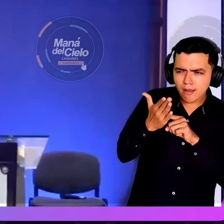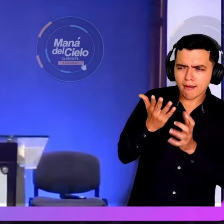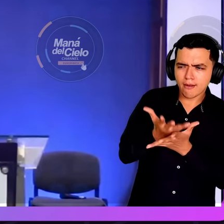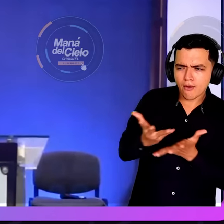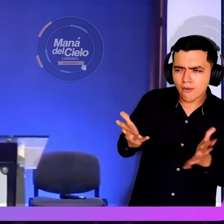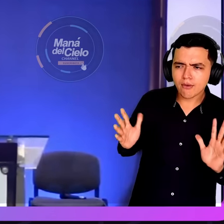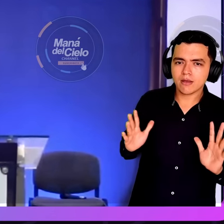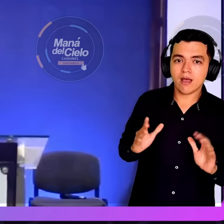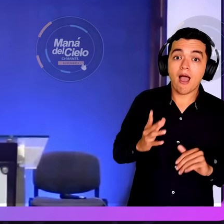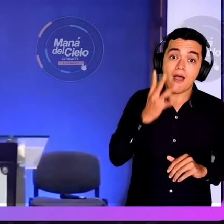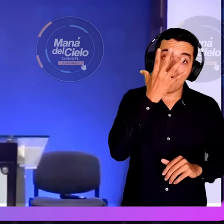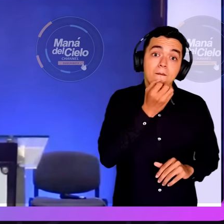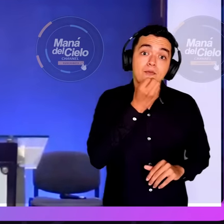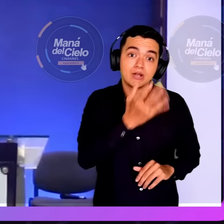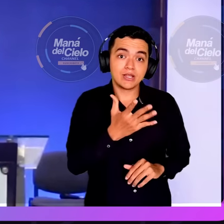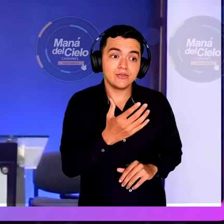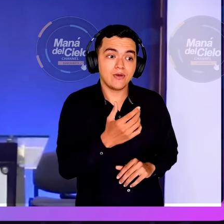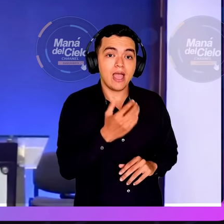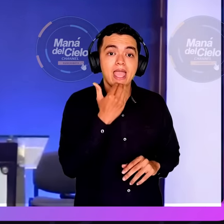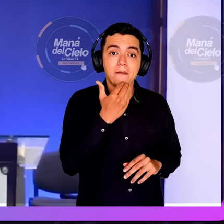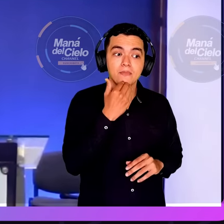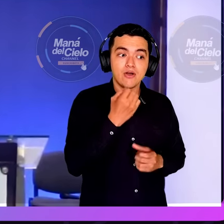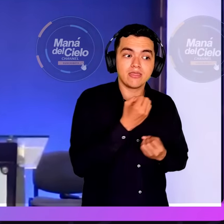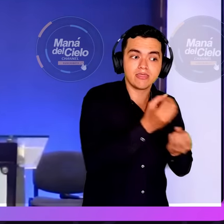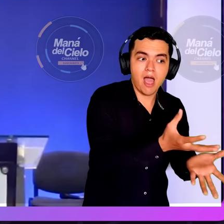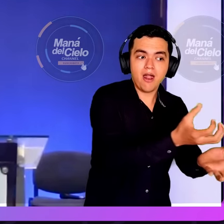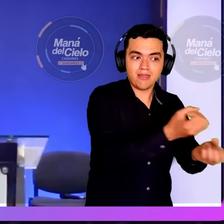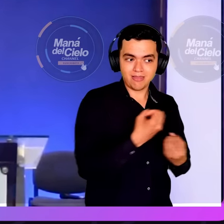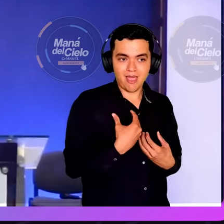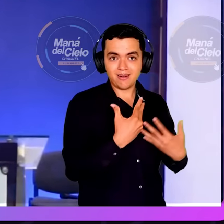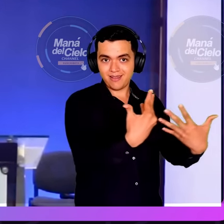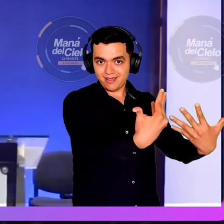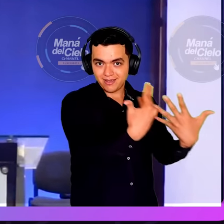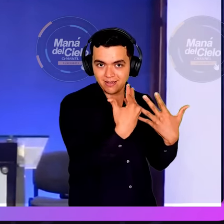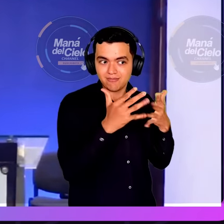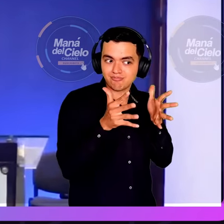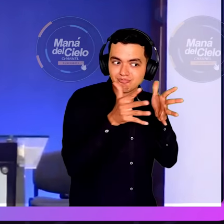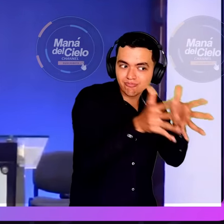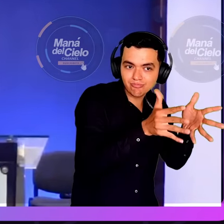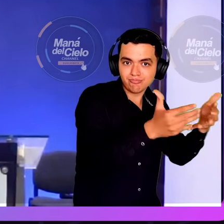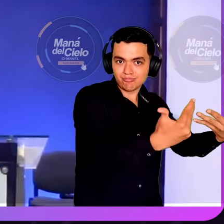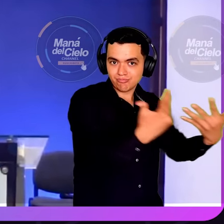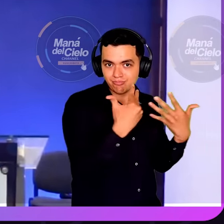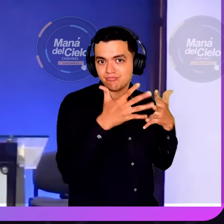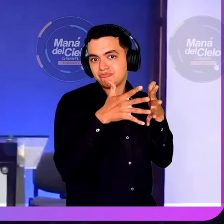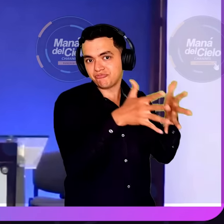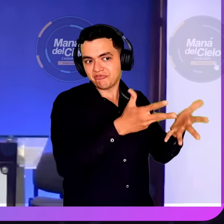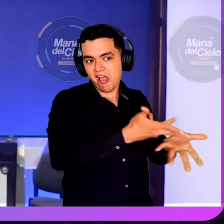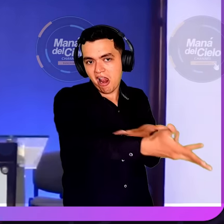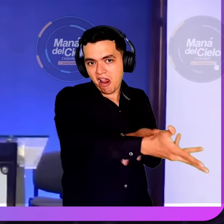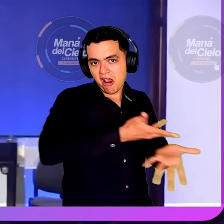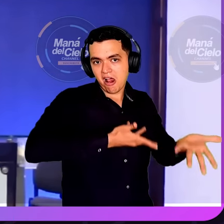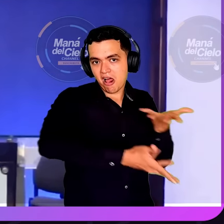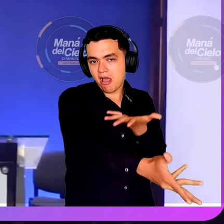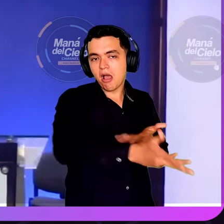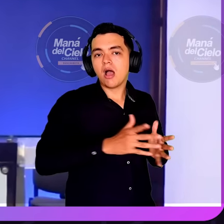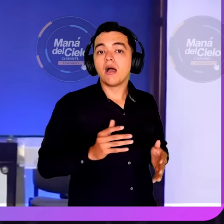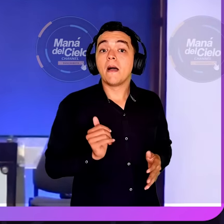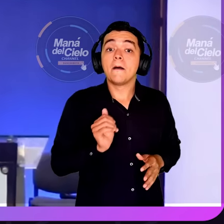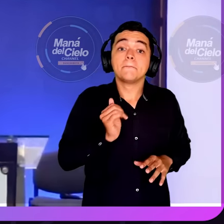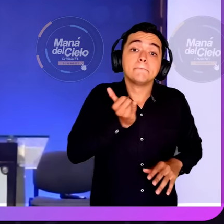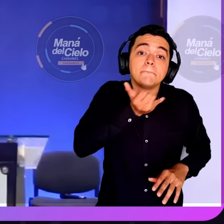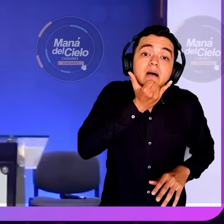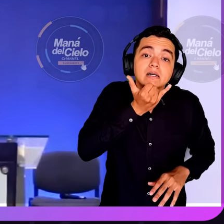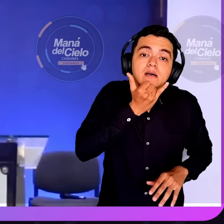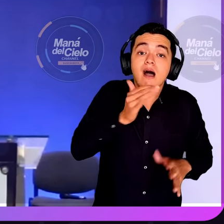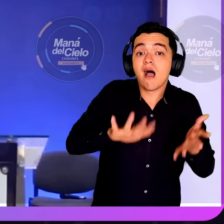su sabiduría, de su prudencia, de manejar las cosas, de todo eso. Y yo soy un poquito más impulsiva, yo soy así, pero él jamás me ha dicho, ¿tú por qué no eres como